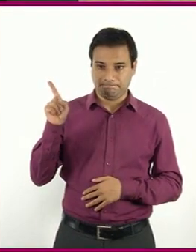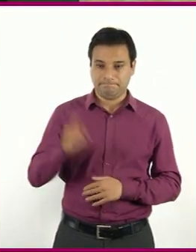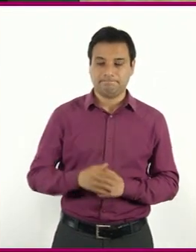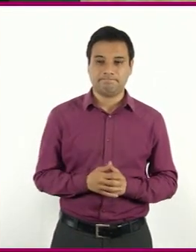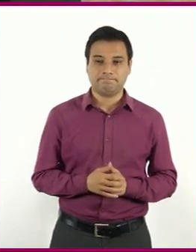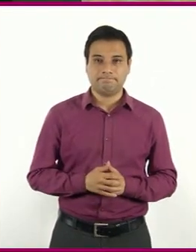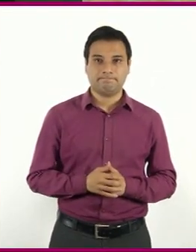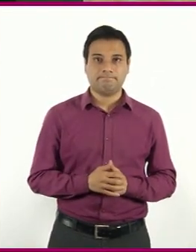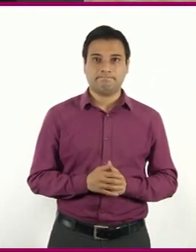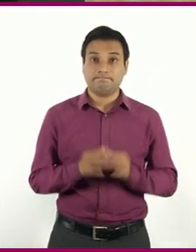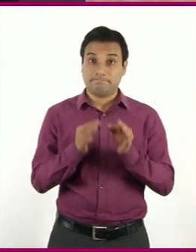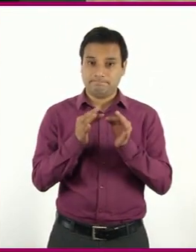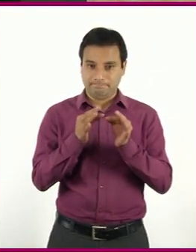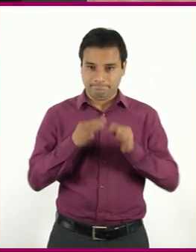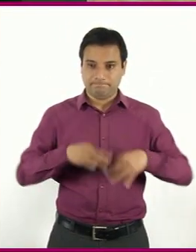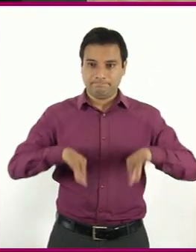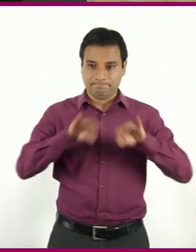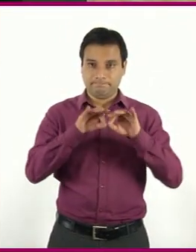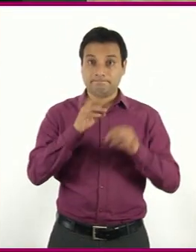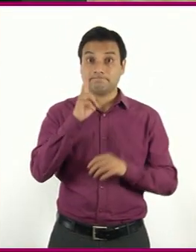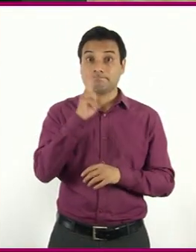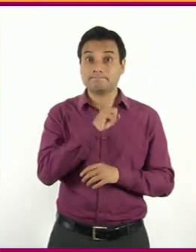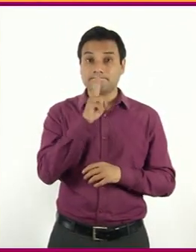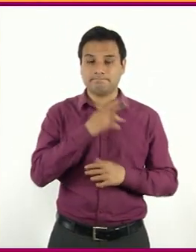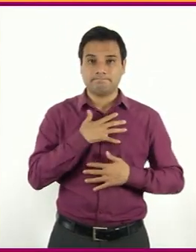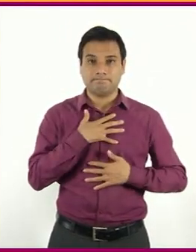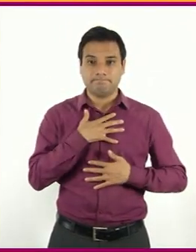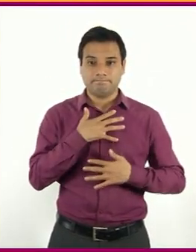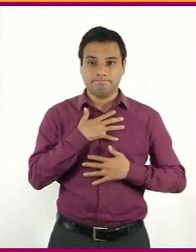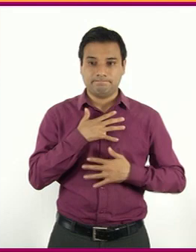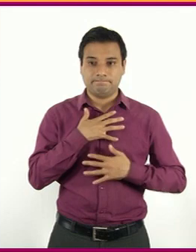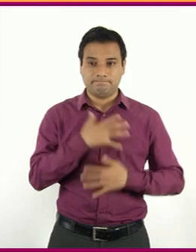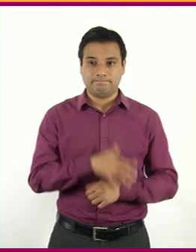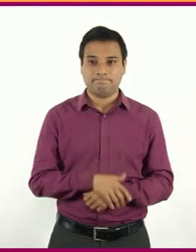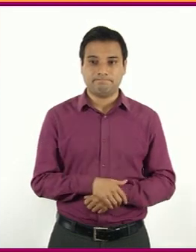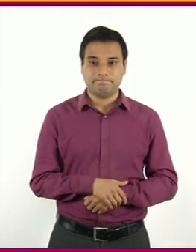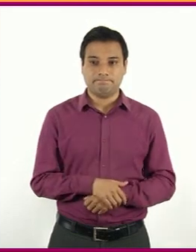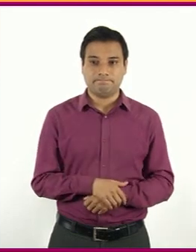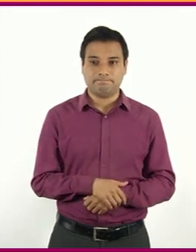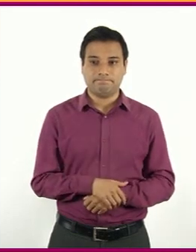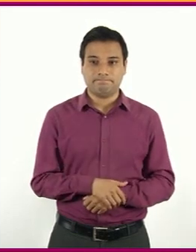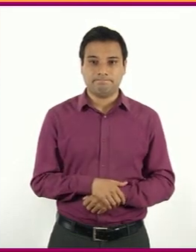Muy importante la respiración. Jalo un poquito.